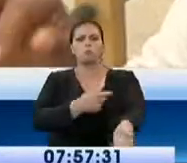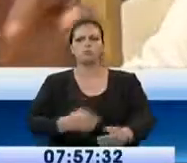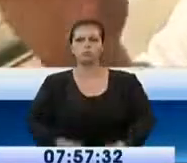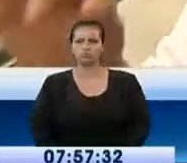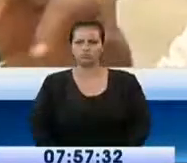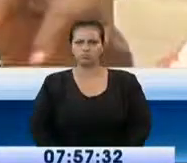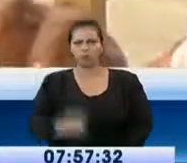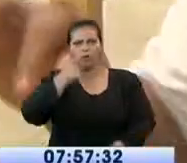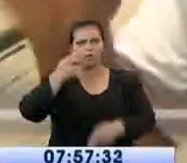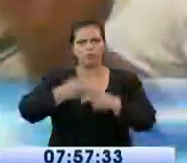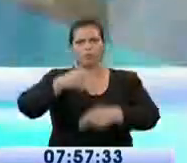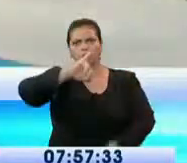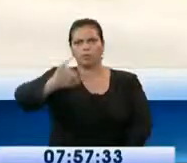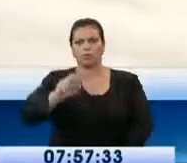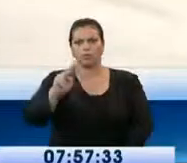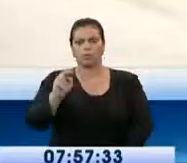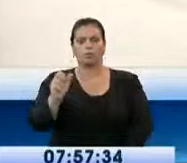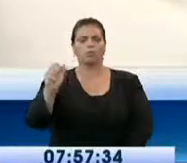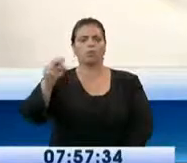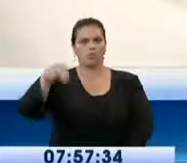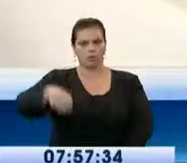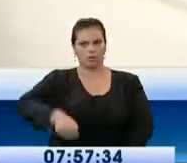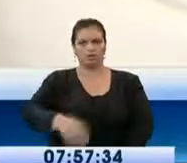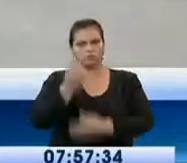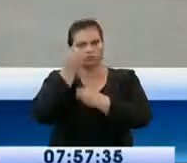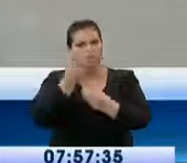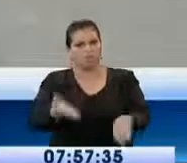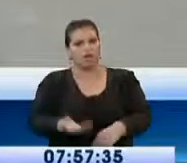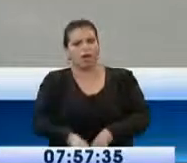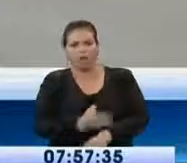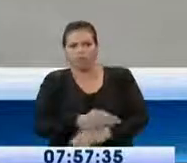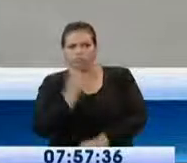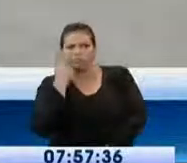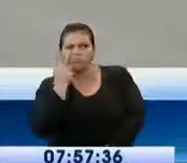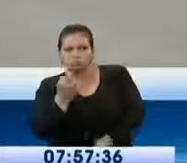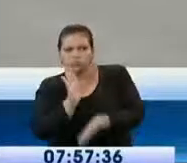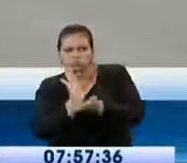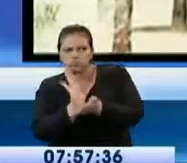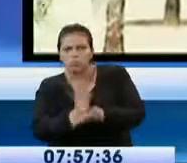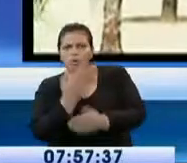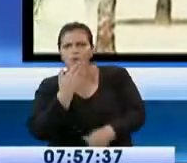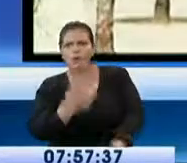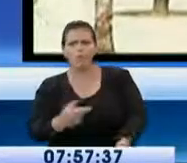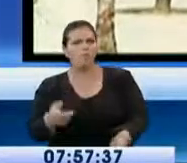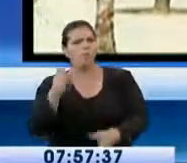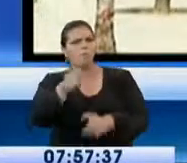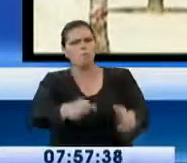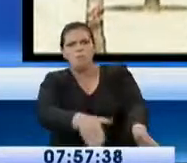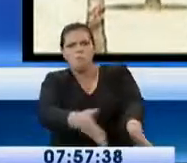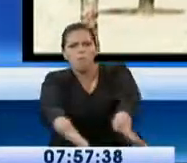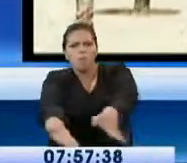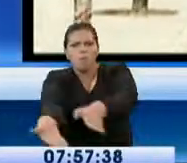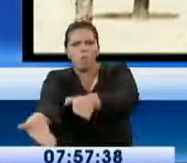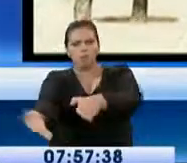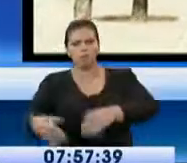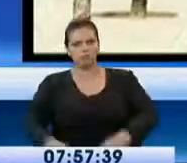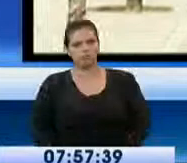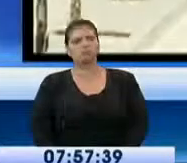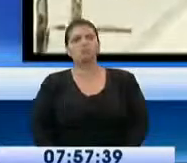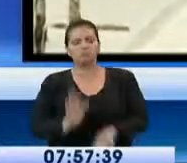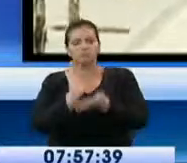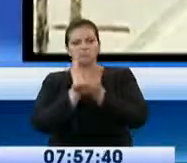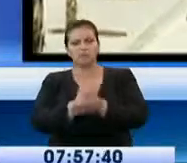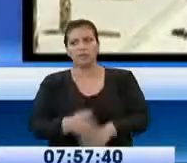Aspiazo, morador de la cooperativa Juan Pablo, dice haber sido testigo de varias muertes. Aquí mataron a una señora, una